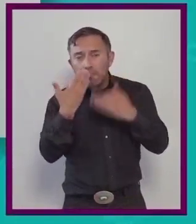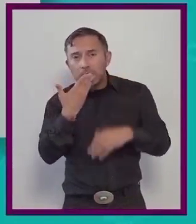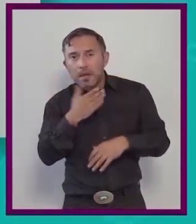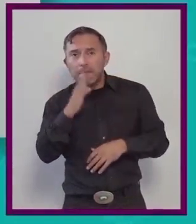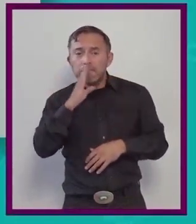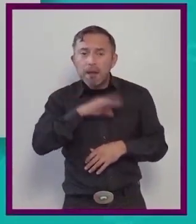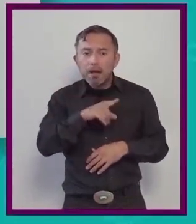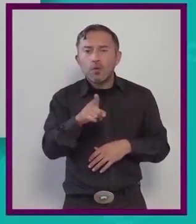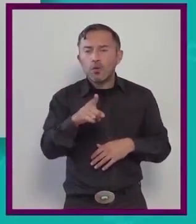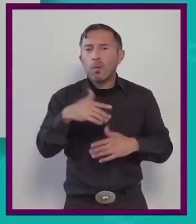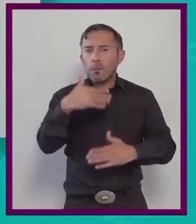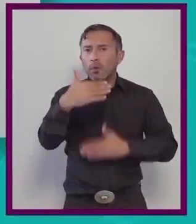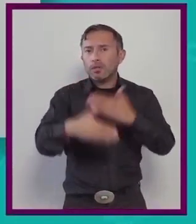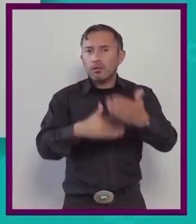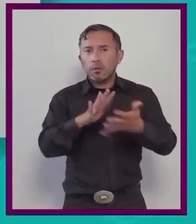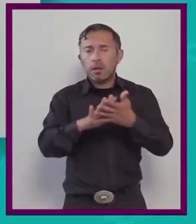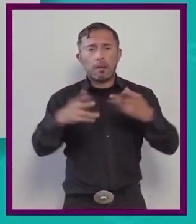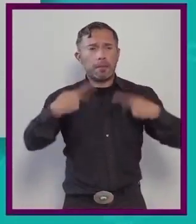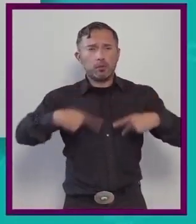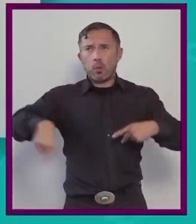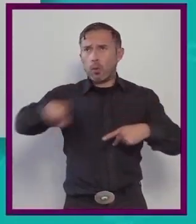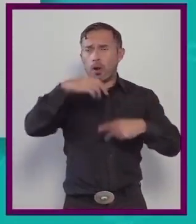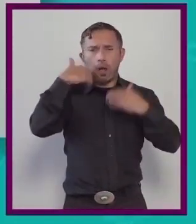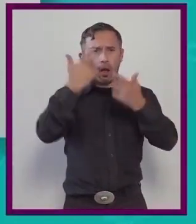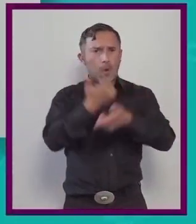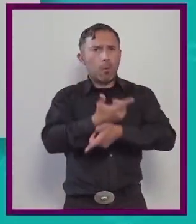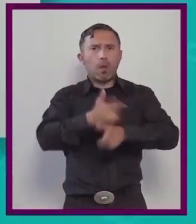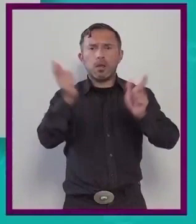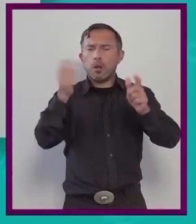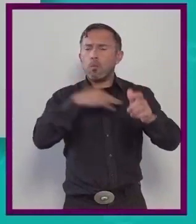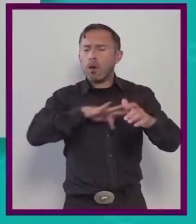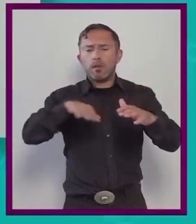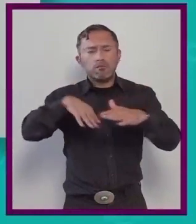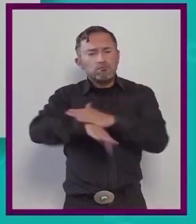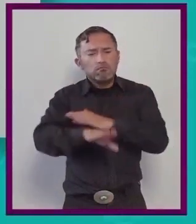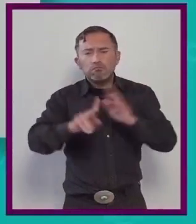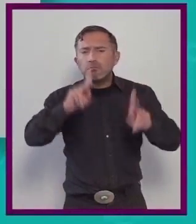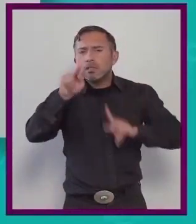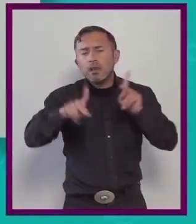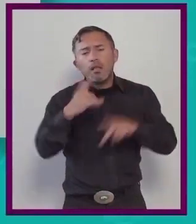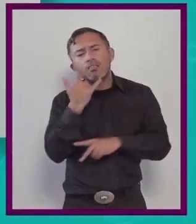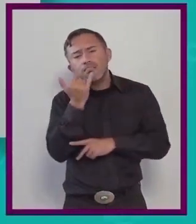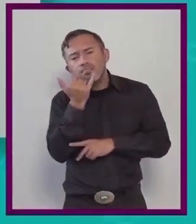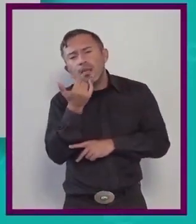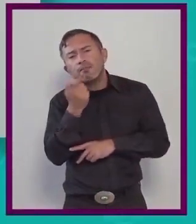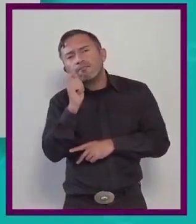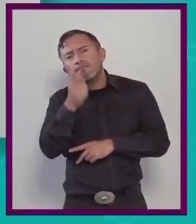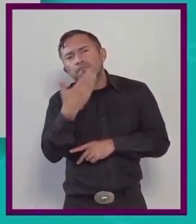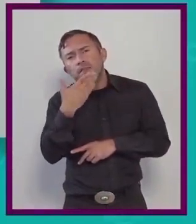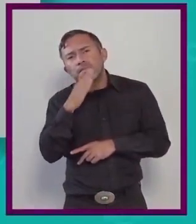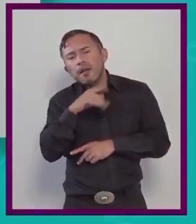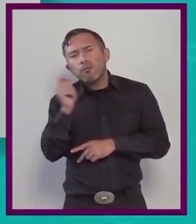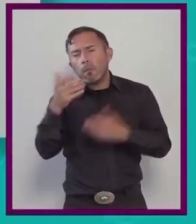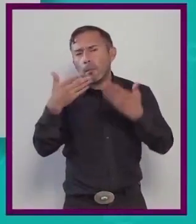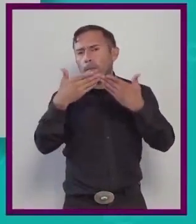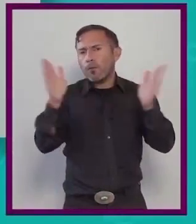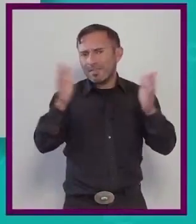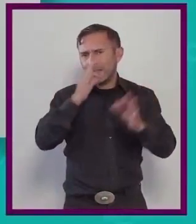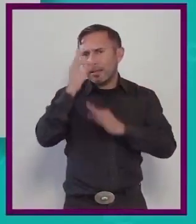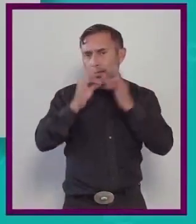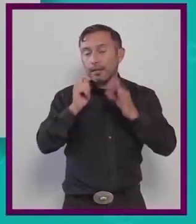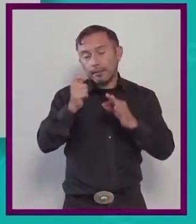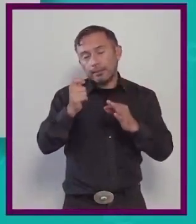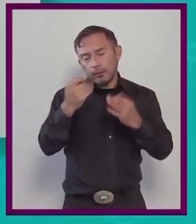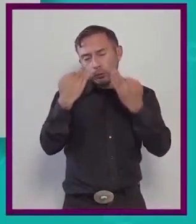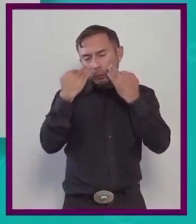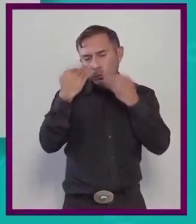la audiencia dentro del proceso penal. Cualquier persona puede entrar para ver cómo se está llevando a cabo. Y eso que también